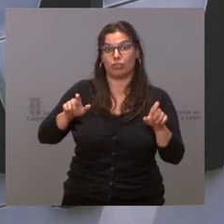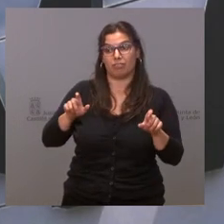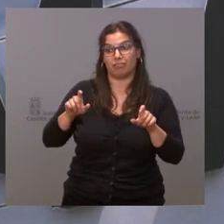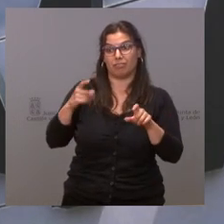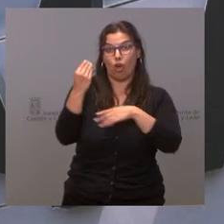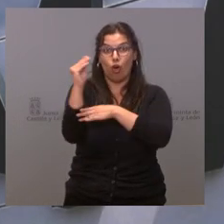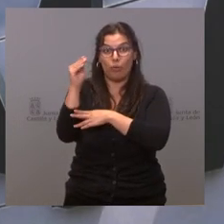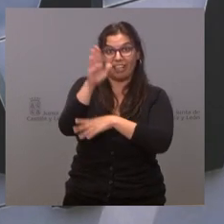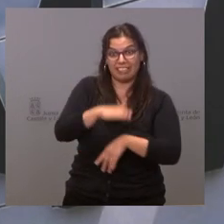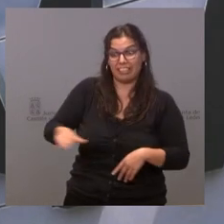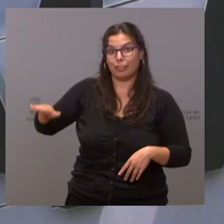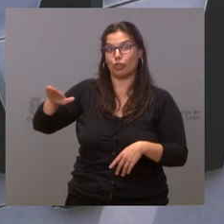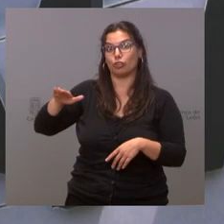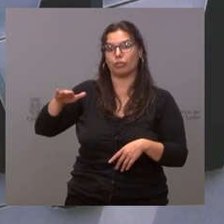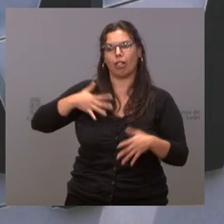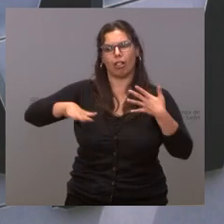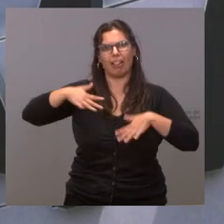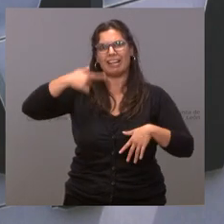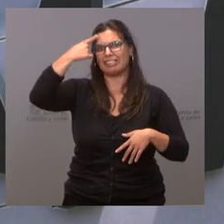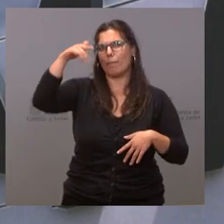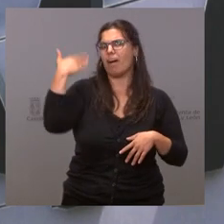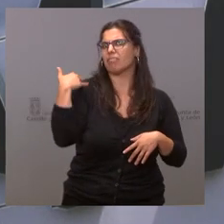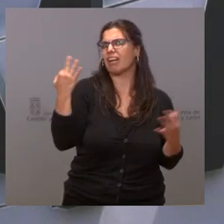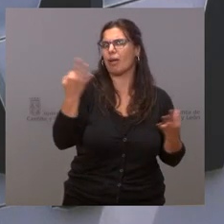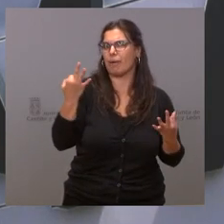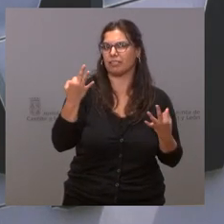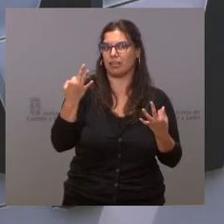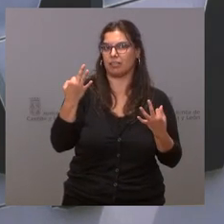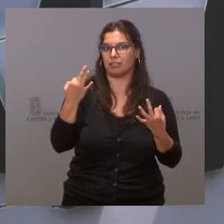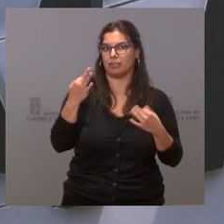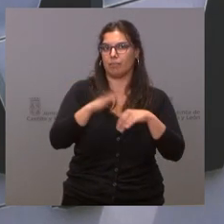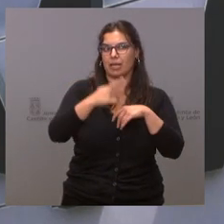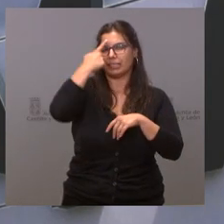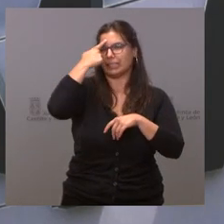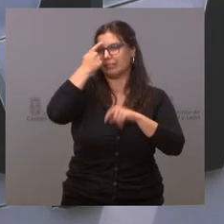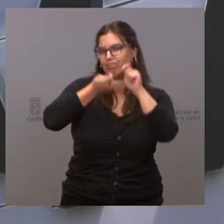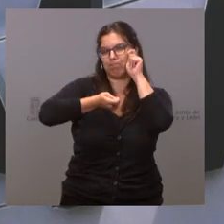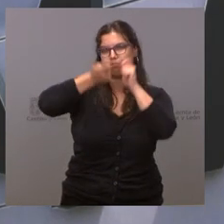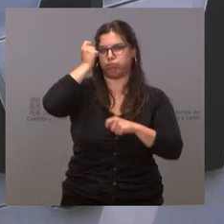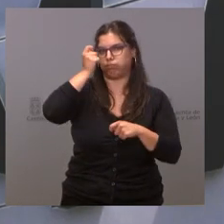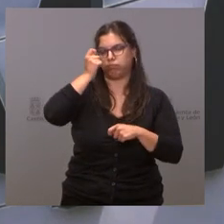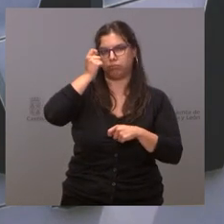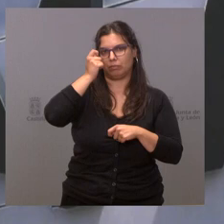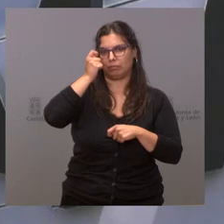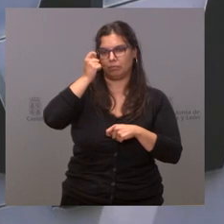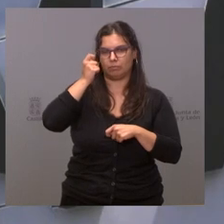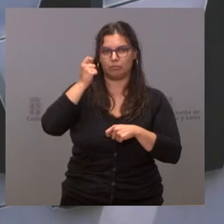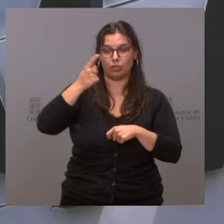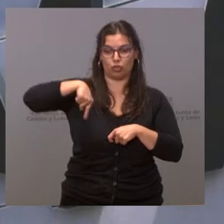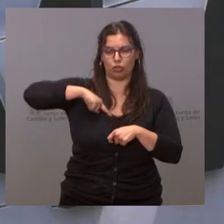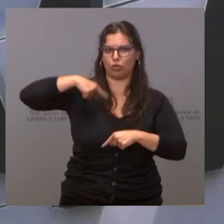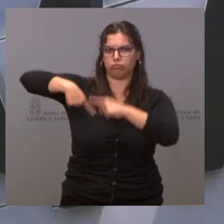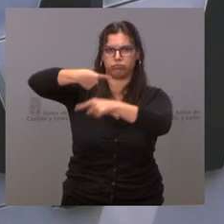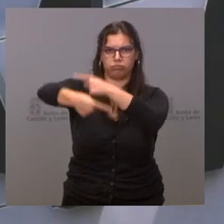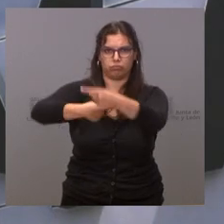lo que de verdad pasó y para que permanezca viva en nuestra memoria y en la de las nuevas generaciones yo